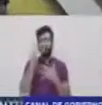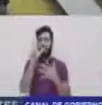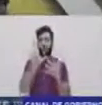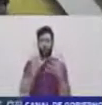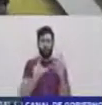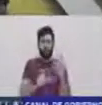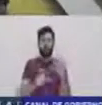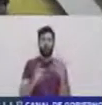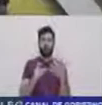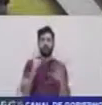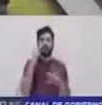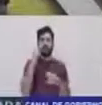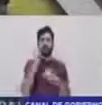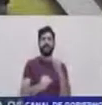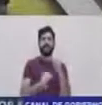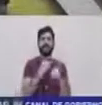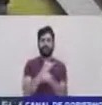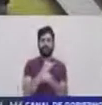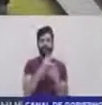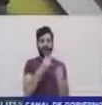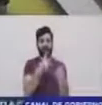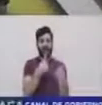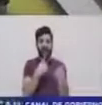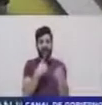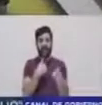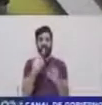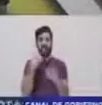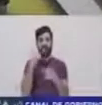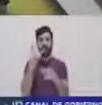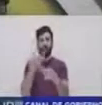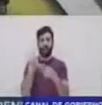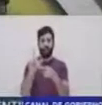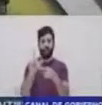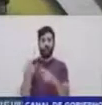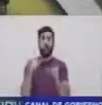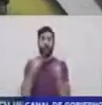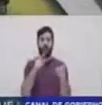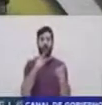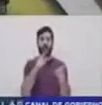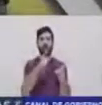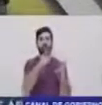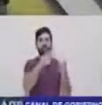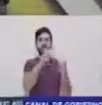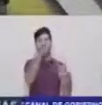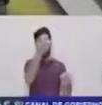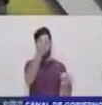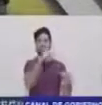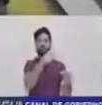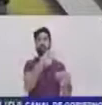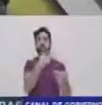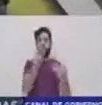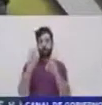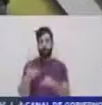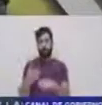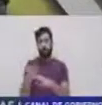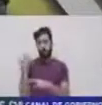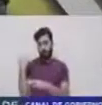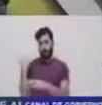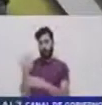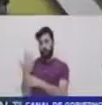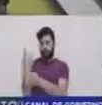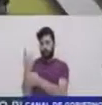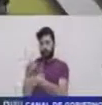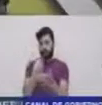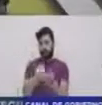en internet, todo lo que podamos investigar o que podamos accesar, tiene un autor. Entonces la ética se relaciona,